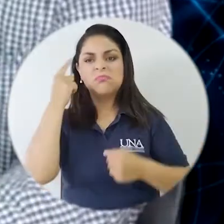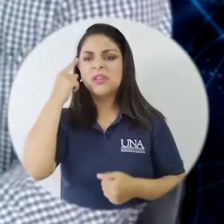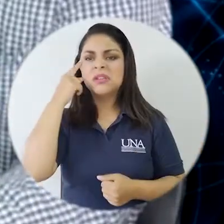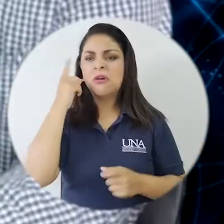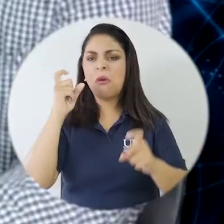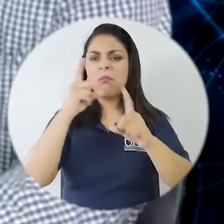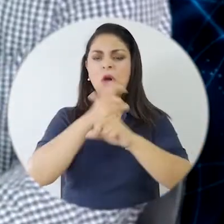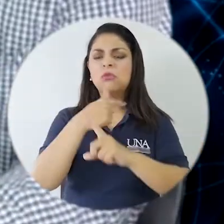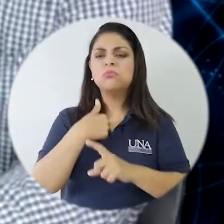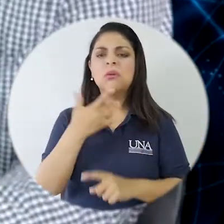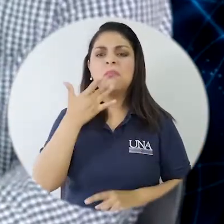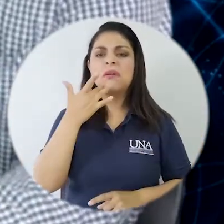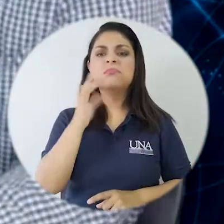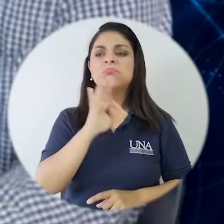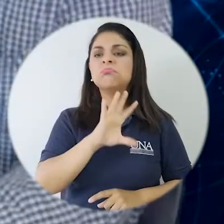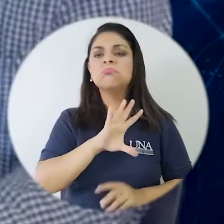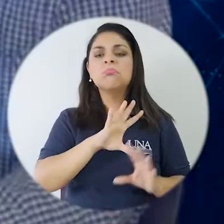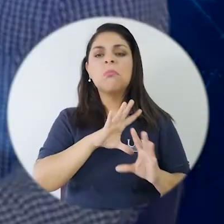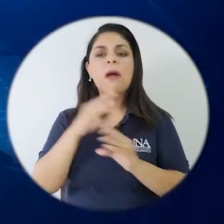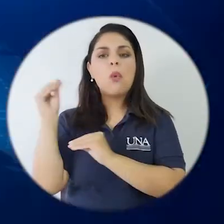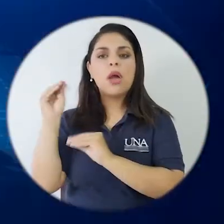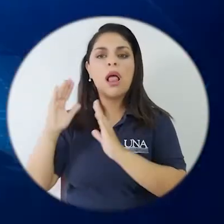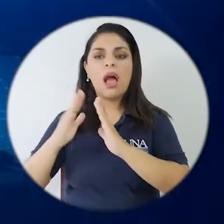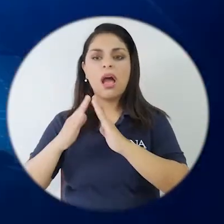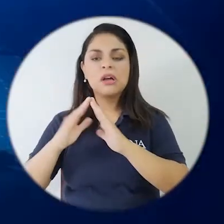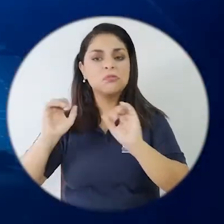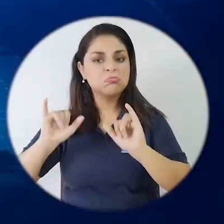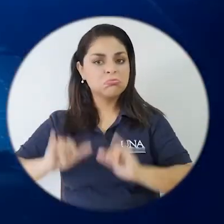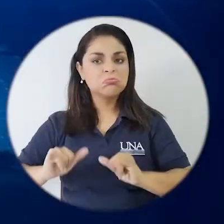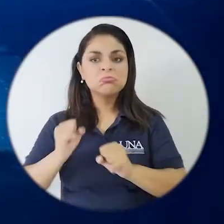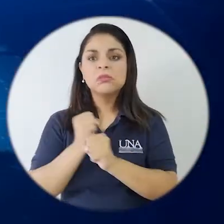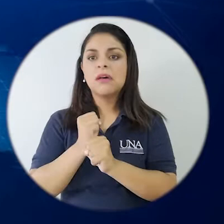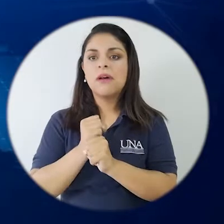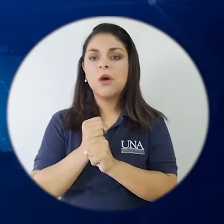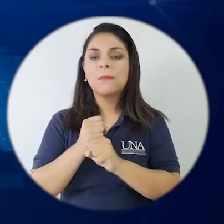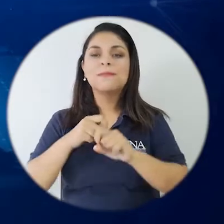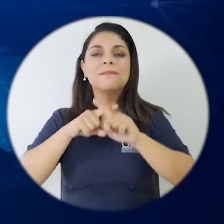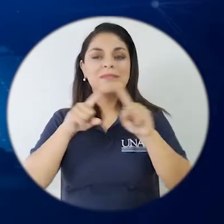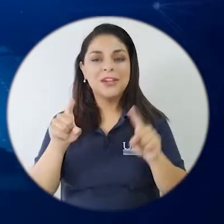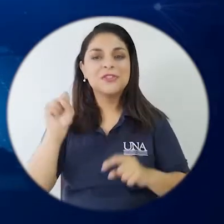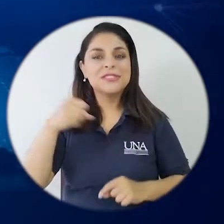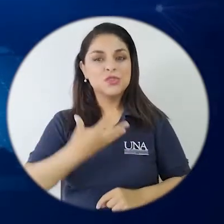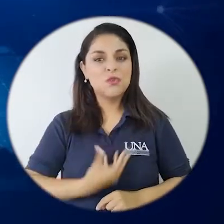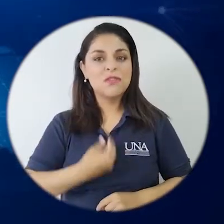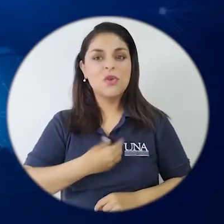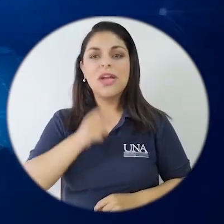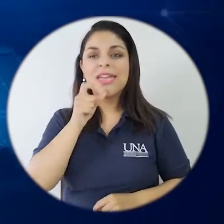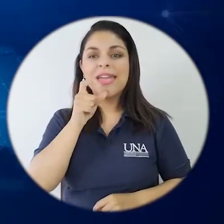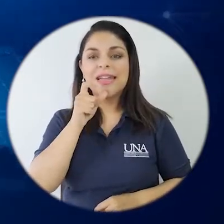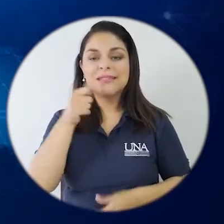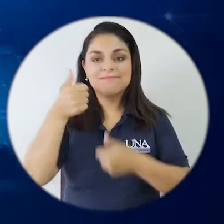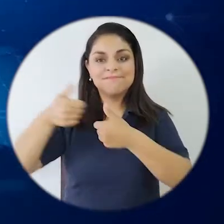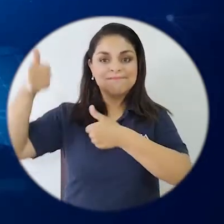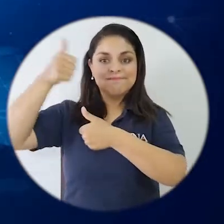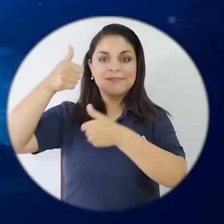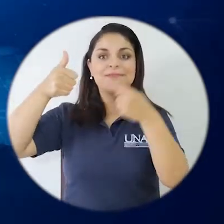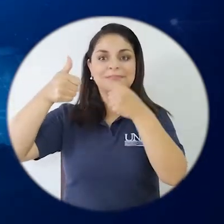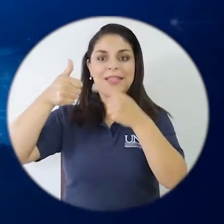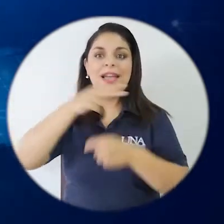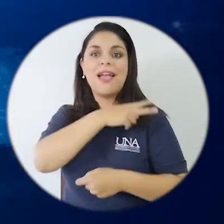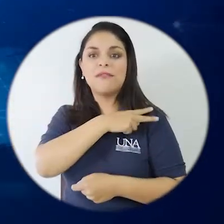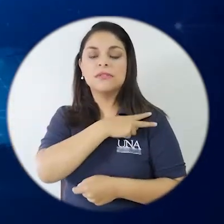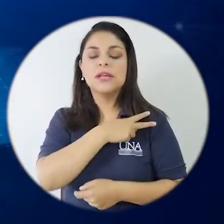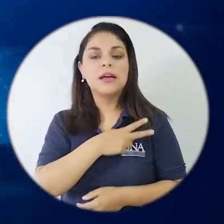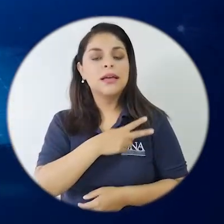complejo, vieron que ellos se podían ir perfectamente para la casa y trabajar desde la casa, pero quienes sufrieron siempre fueron los jefes. Los